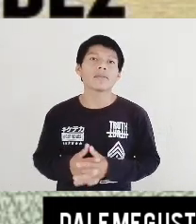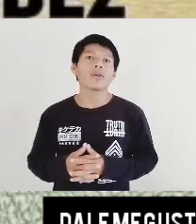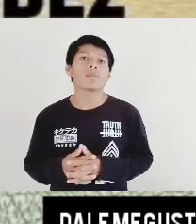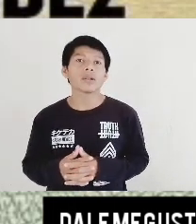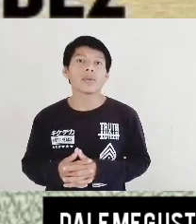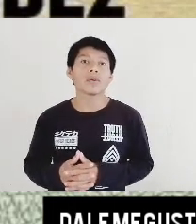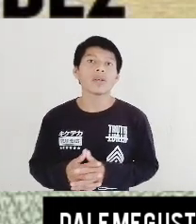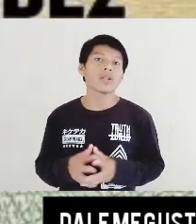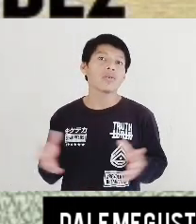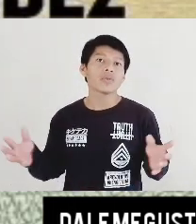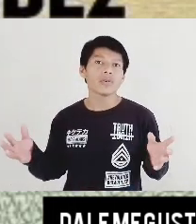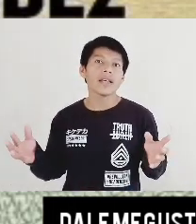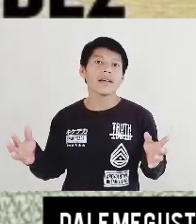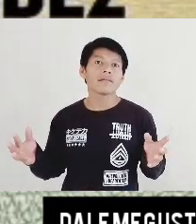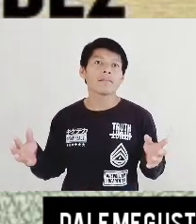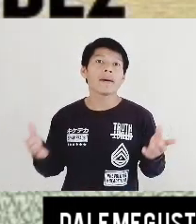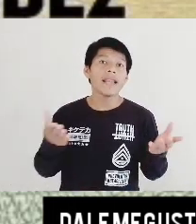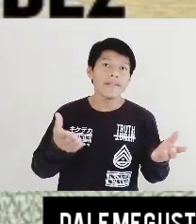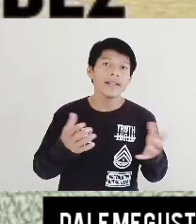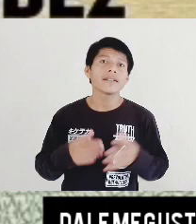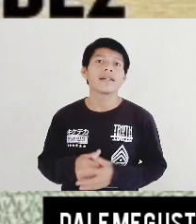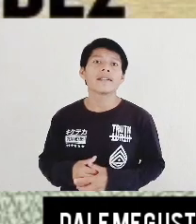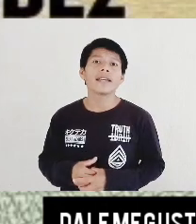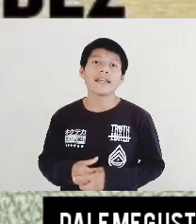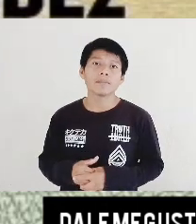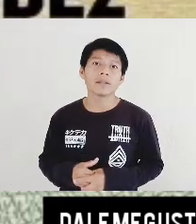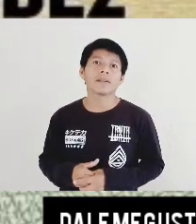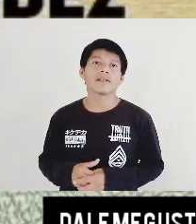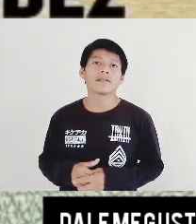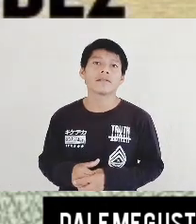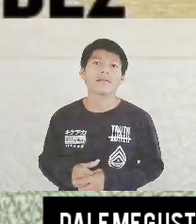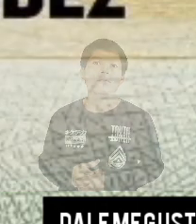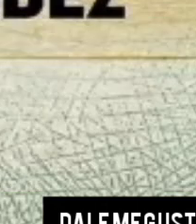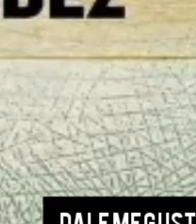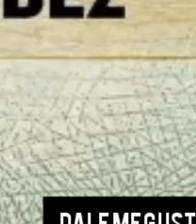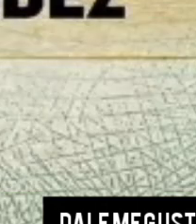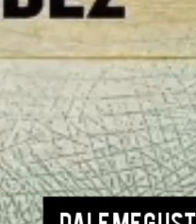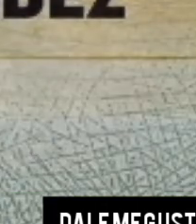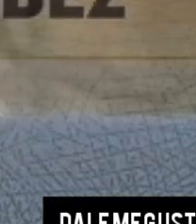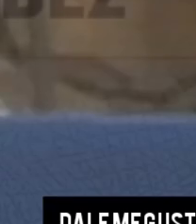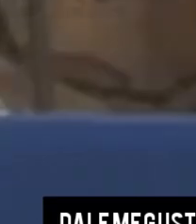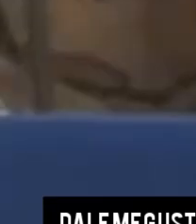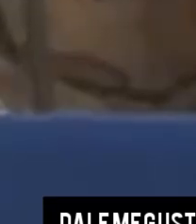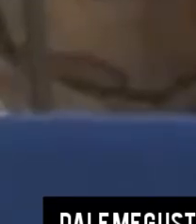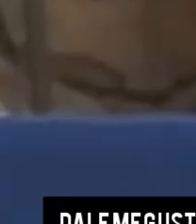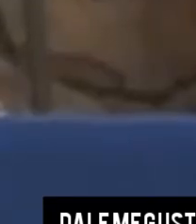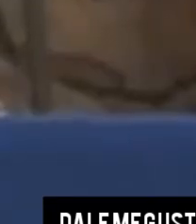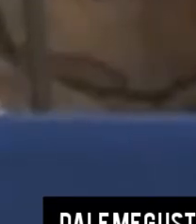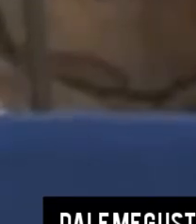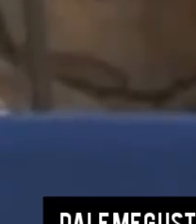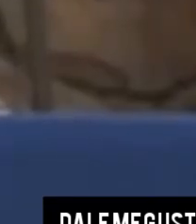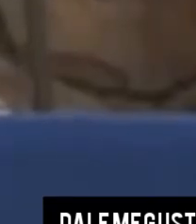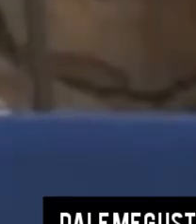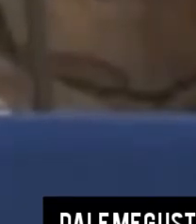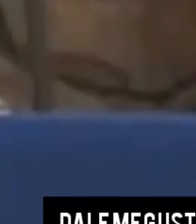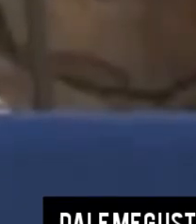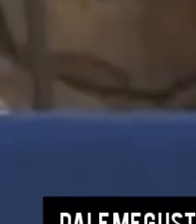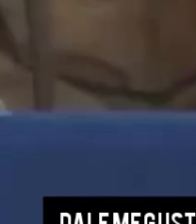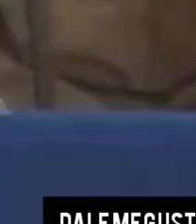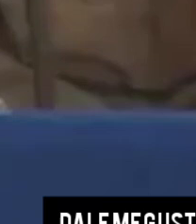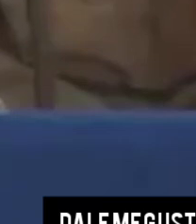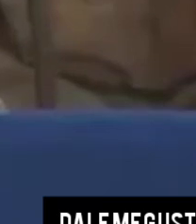presidente Andrés Manuel López Obrador y no encontró nada. Palabras de ellas mismas. La campaña presidencial del año